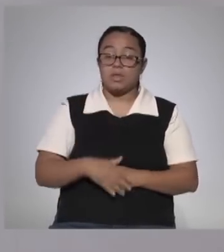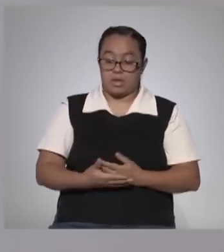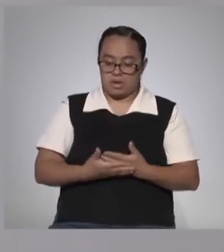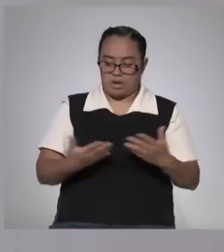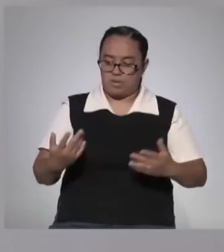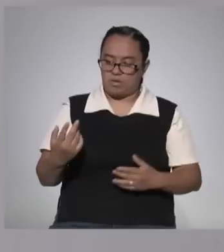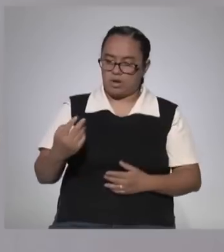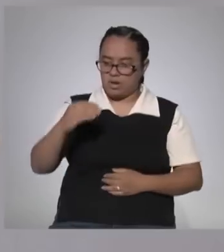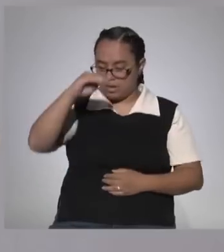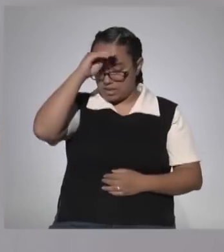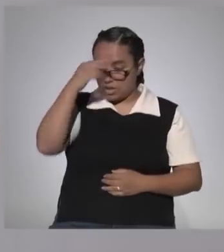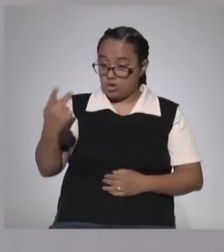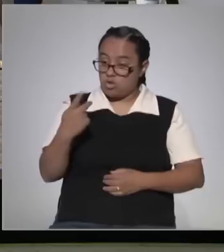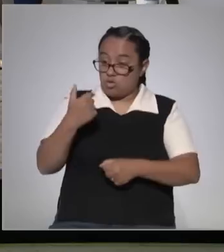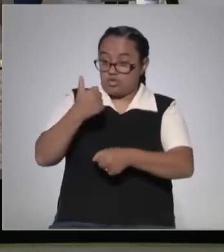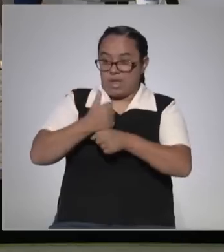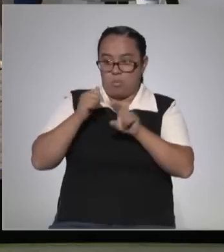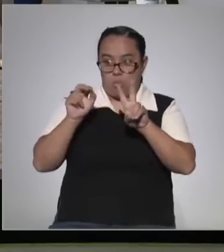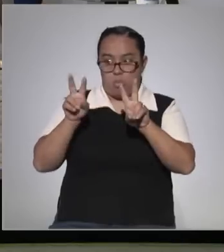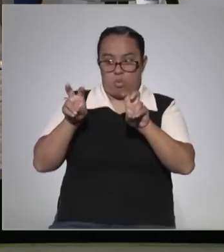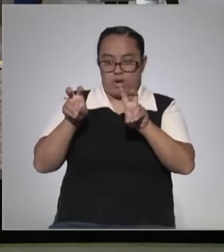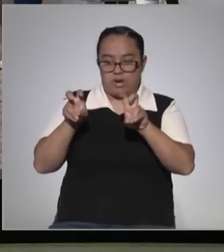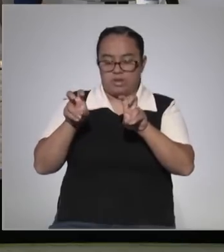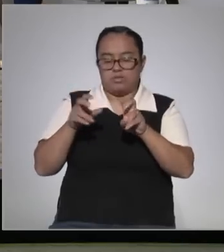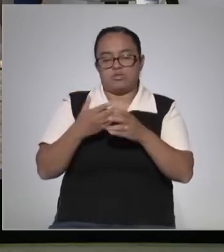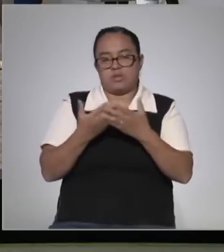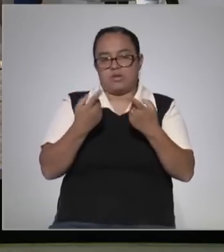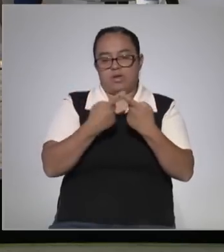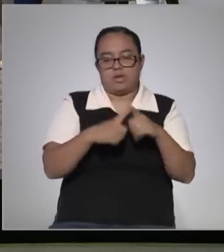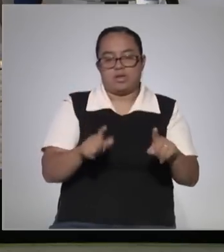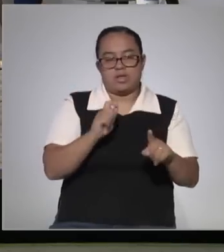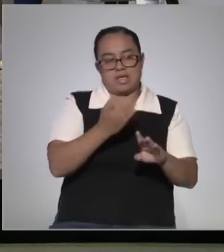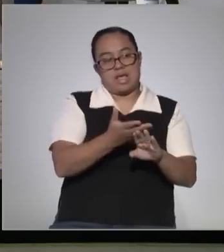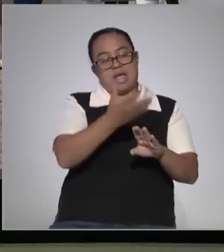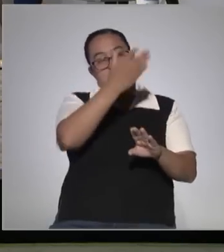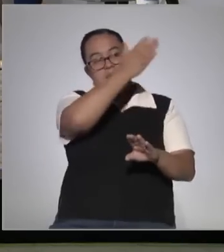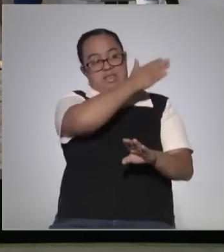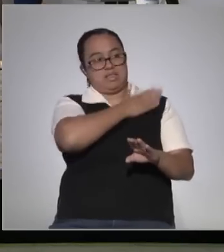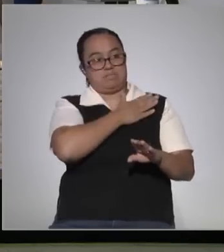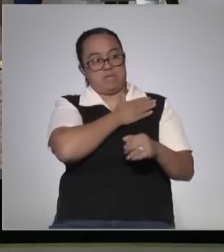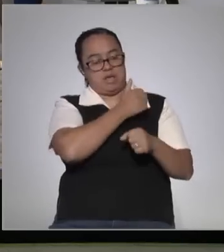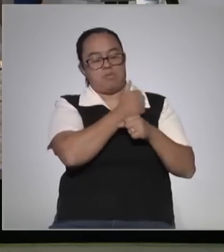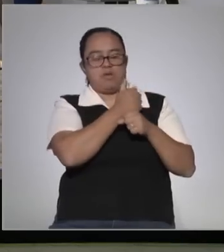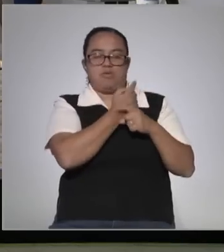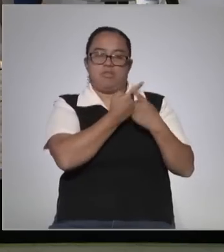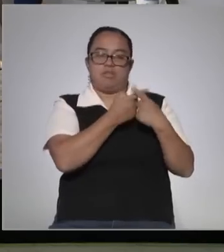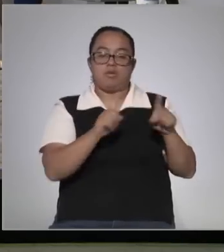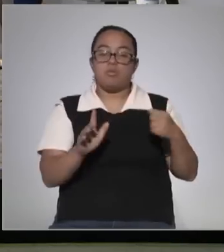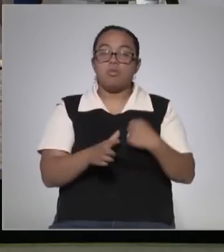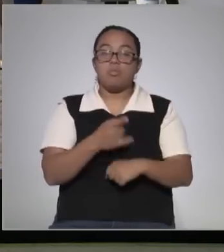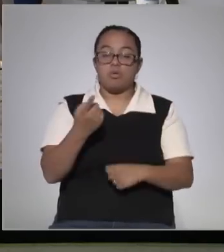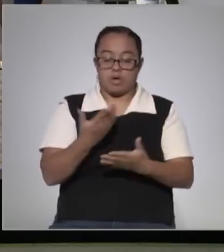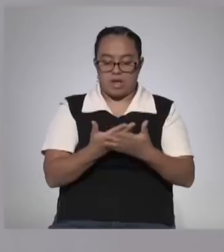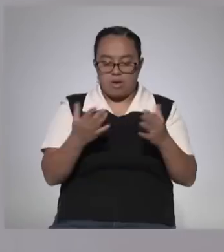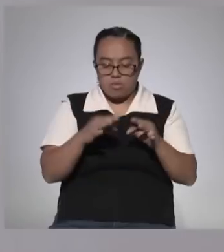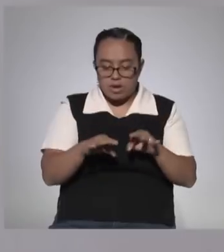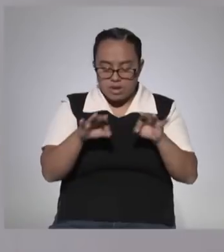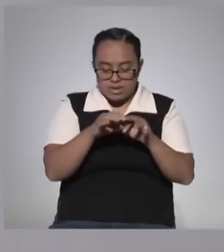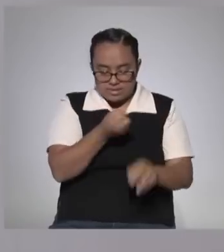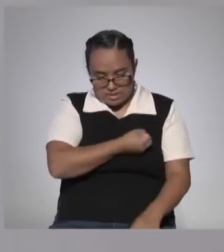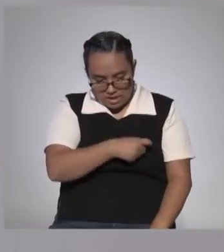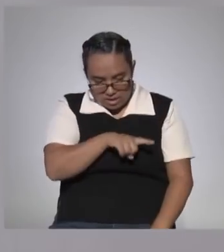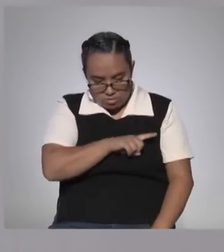que tenemos de los abuelitos, entre comillas, es distinta a la de los abuelos que ya teníamos, porque se valora mucho la salud y el estar lo